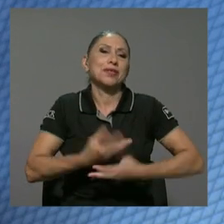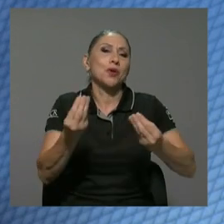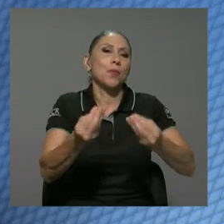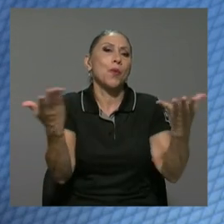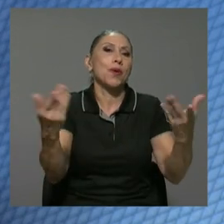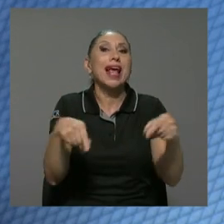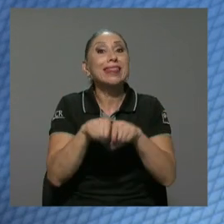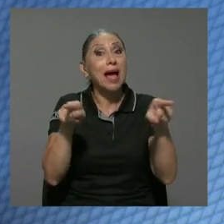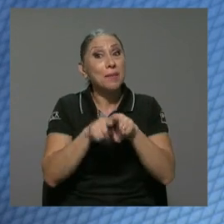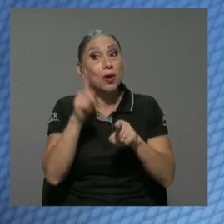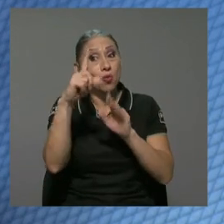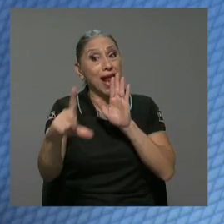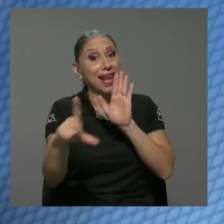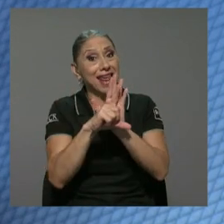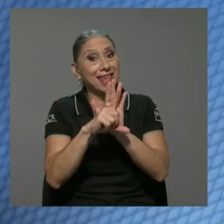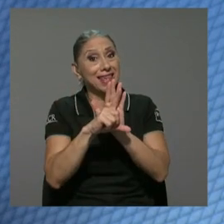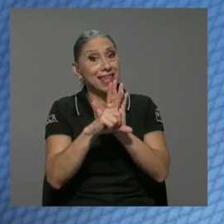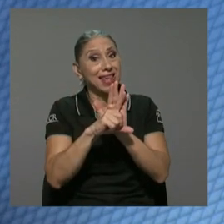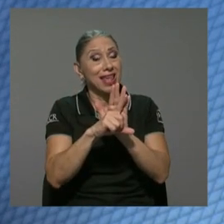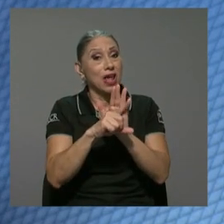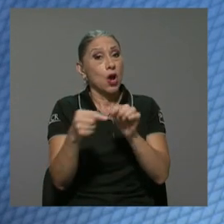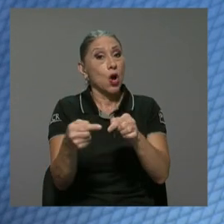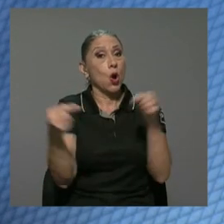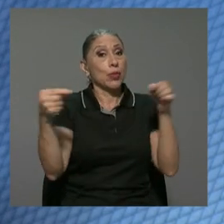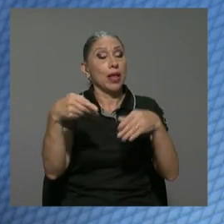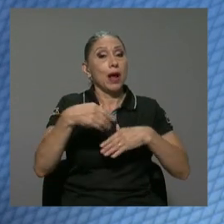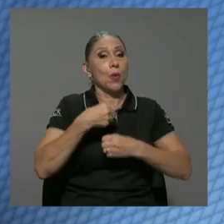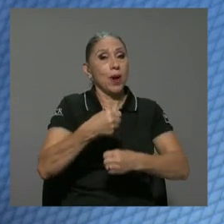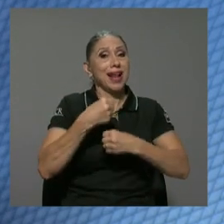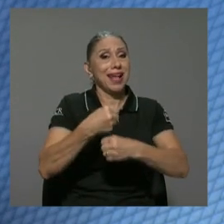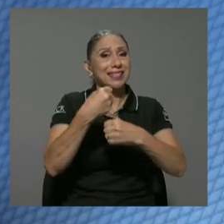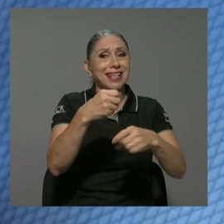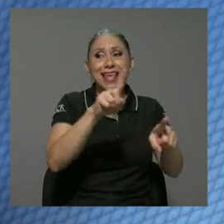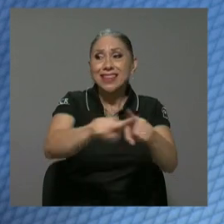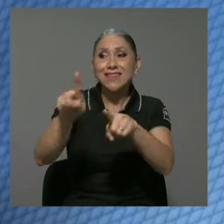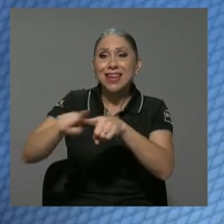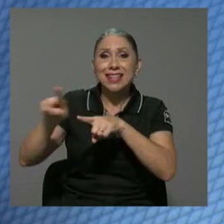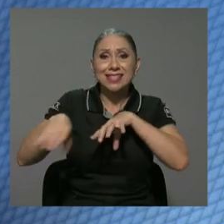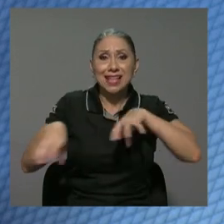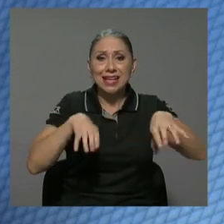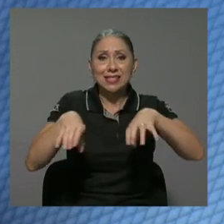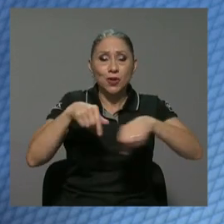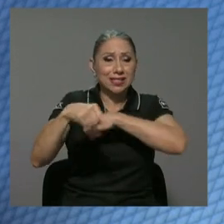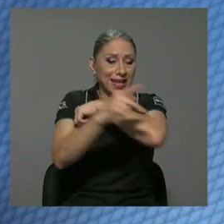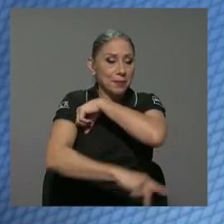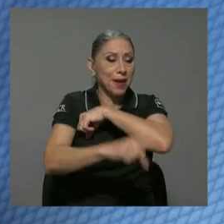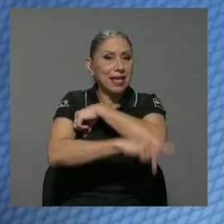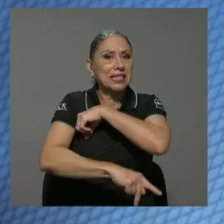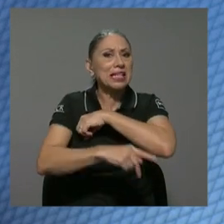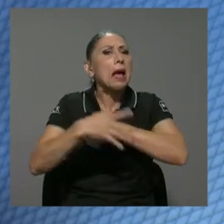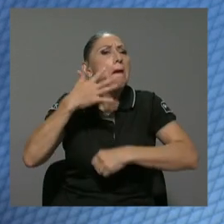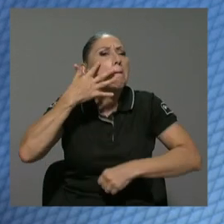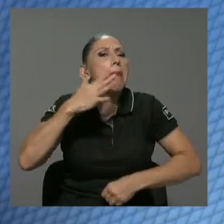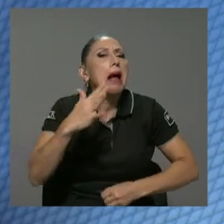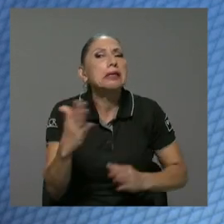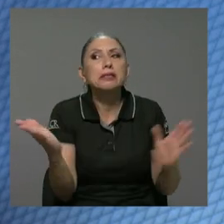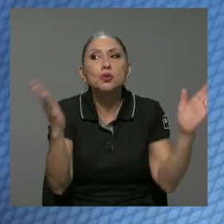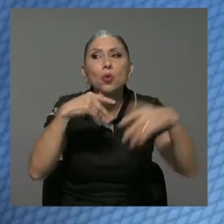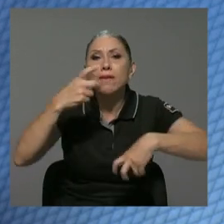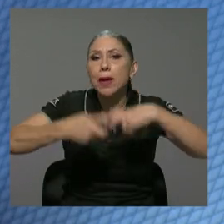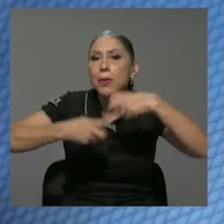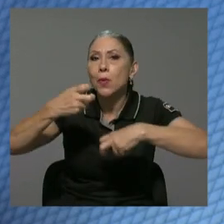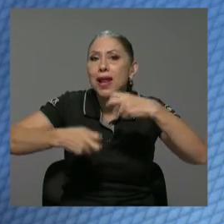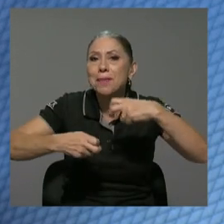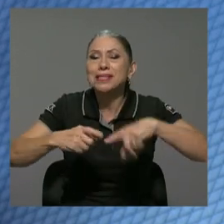serie de acciones que en este país se vivieron que hicieron pensar que no habían problemas. Y en realidad estaba